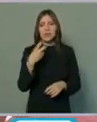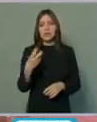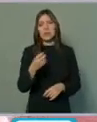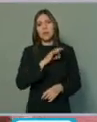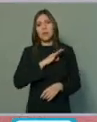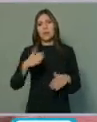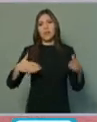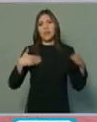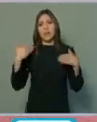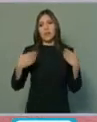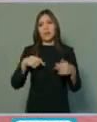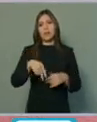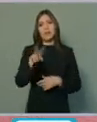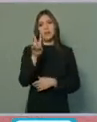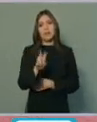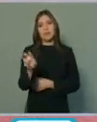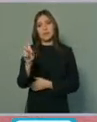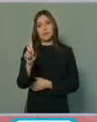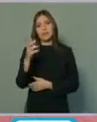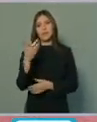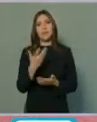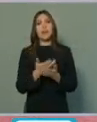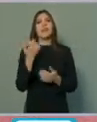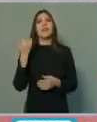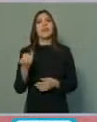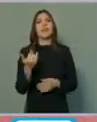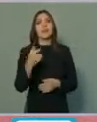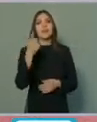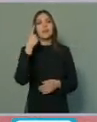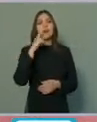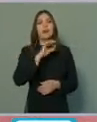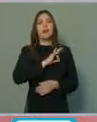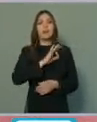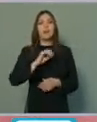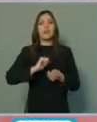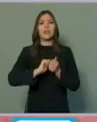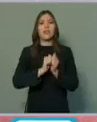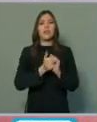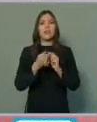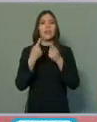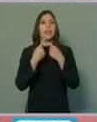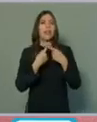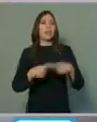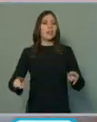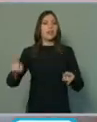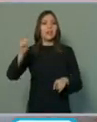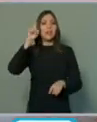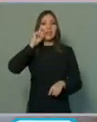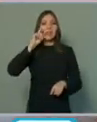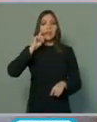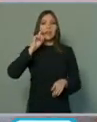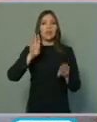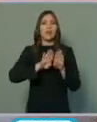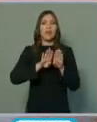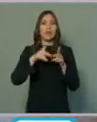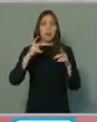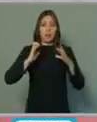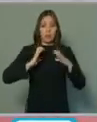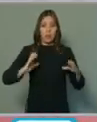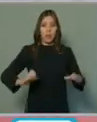actividad muy divertida para este fin de semana que además te hace tener una compenetración muy diferente a nivel físico, mental y